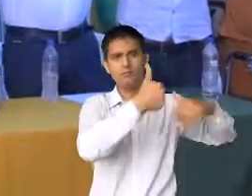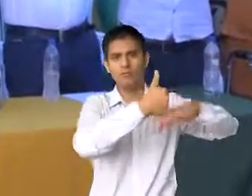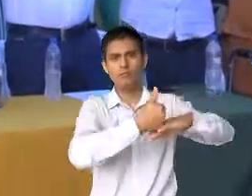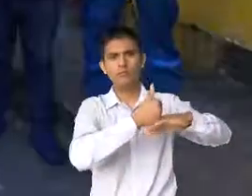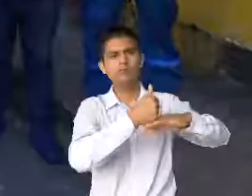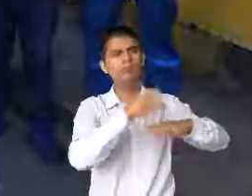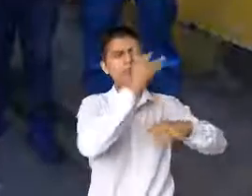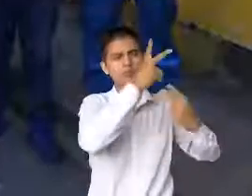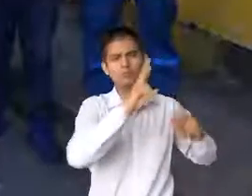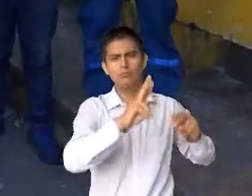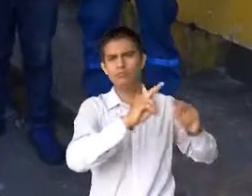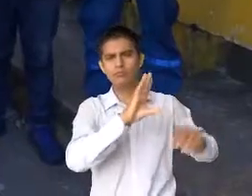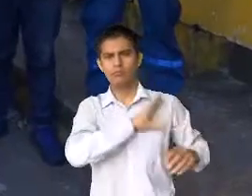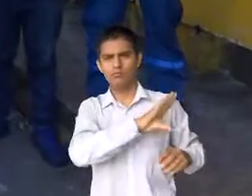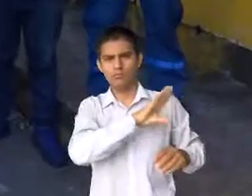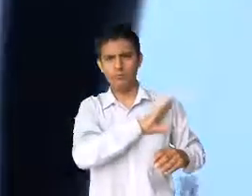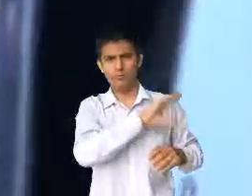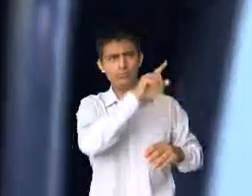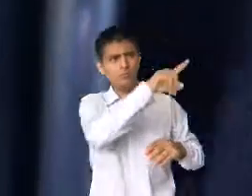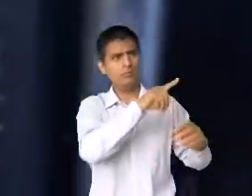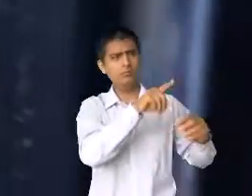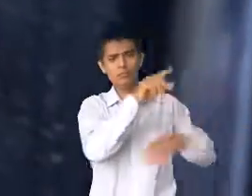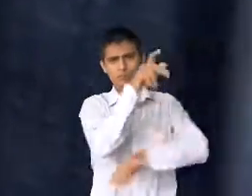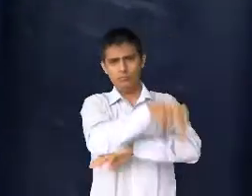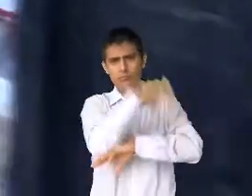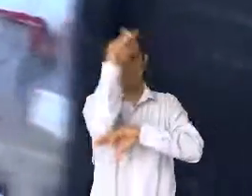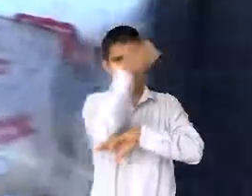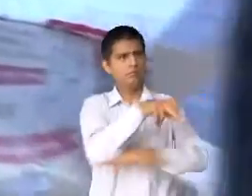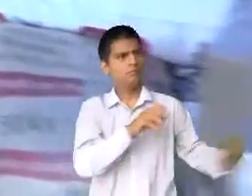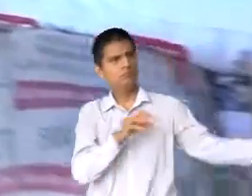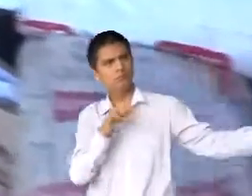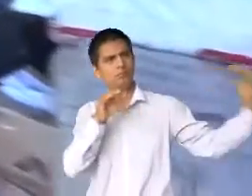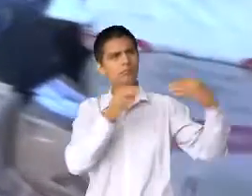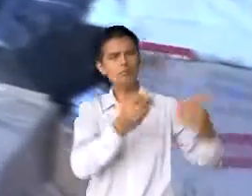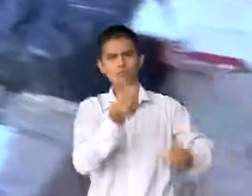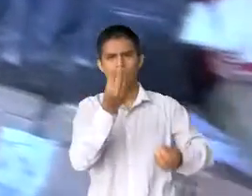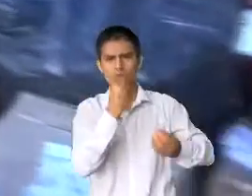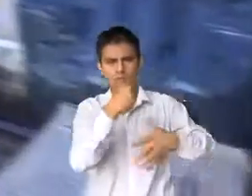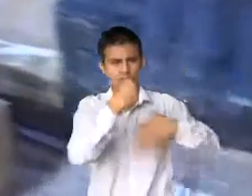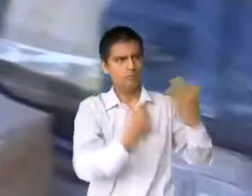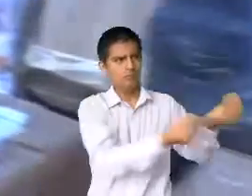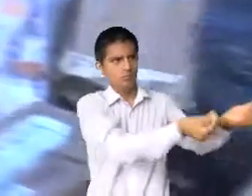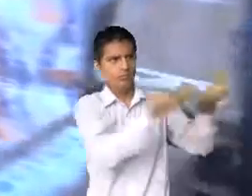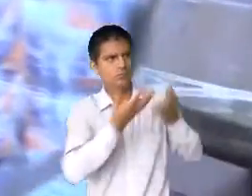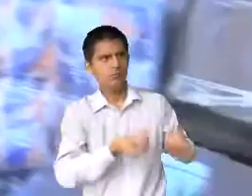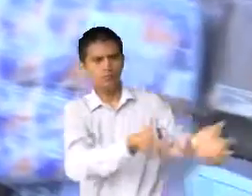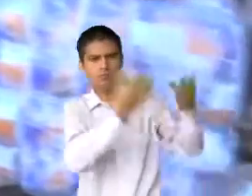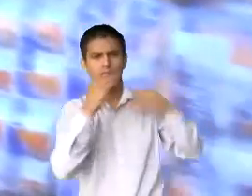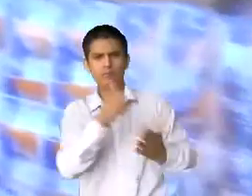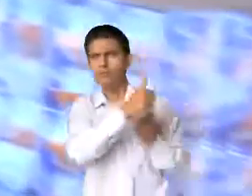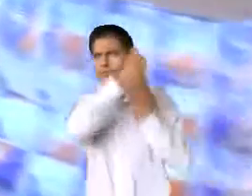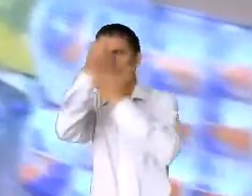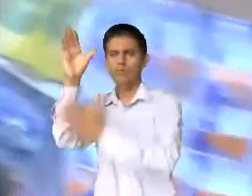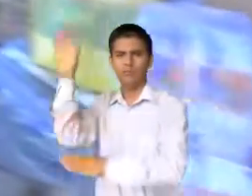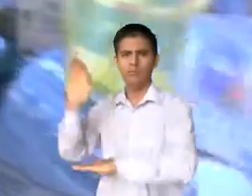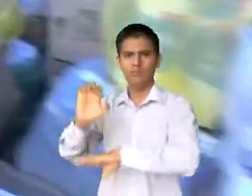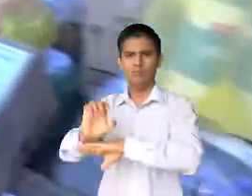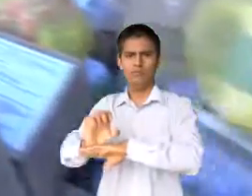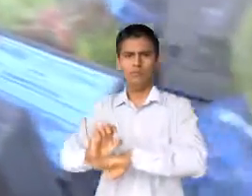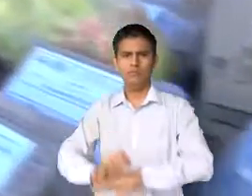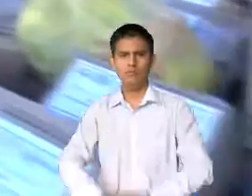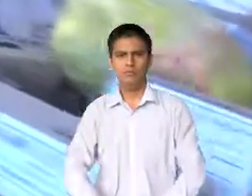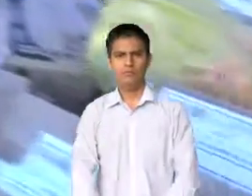de Putumayo, Colombia, quienes llegaron con 70 toneladas de ayuda humanitaria para los damnificados de la costa ecuatoriana.